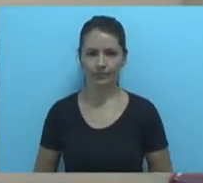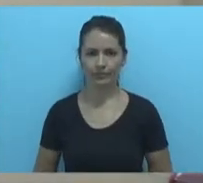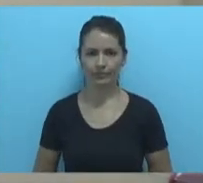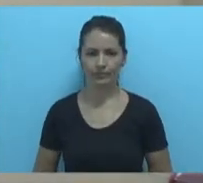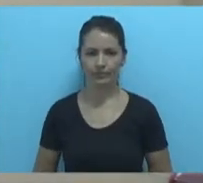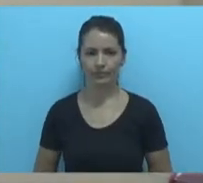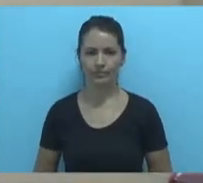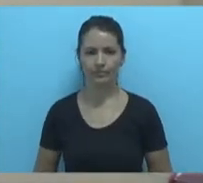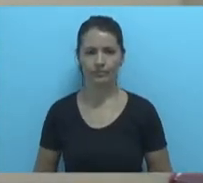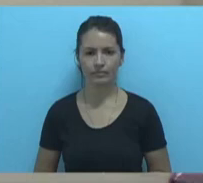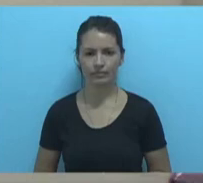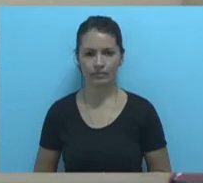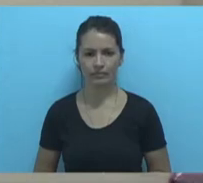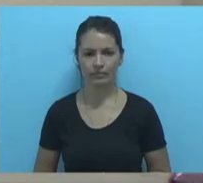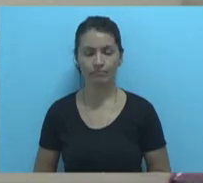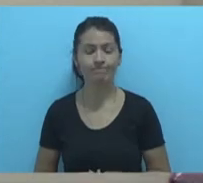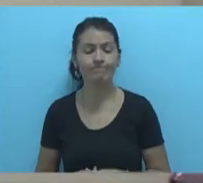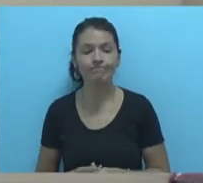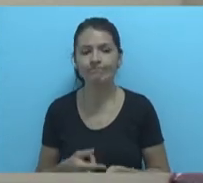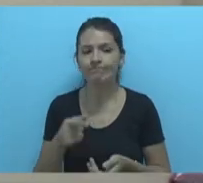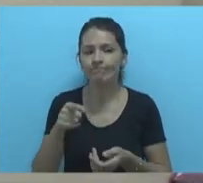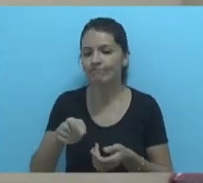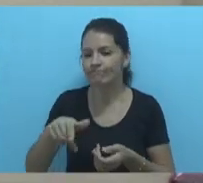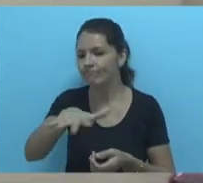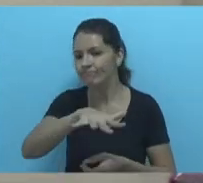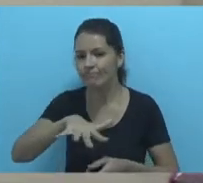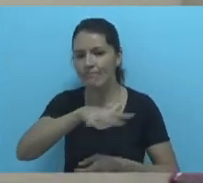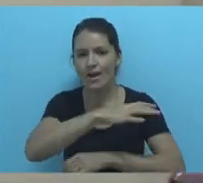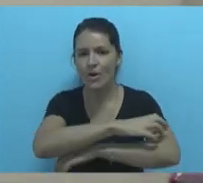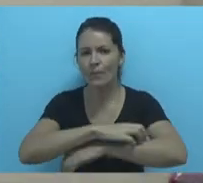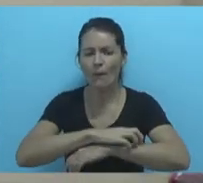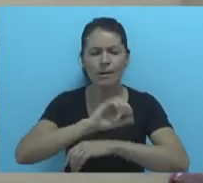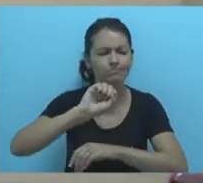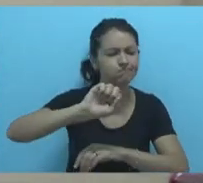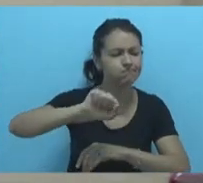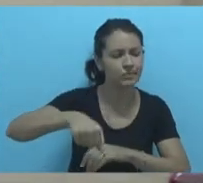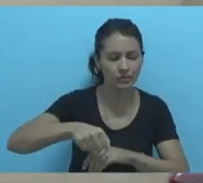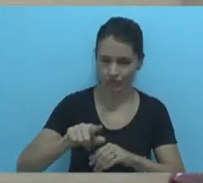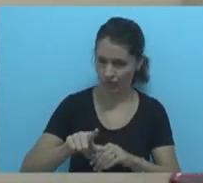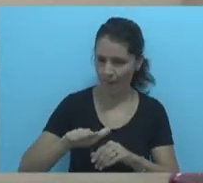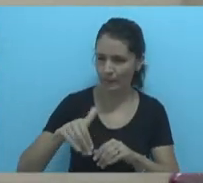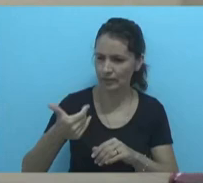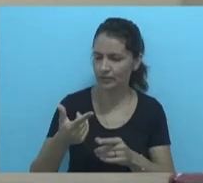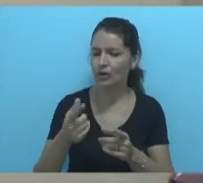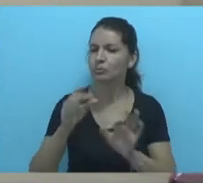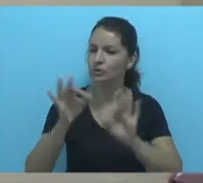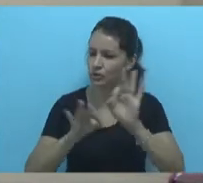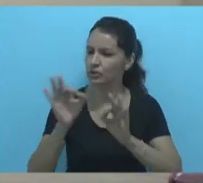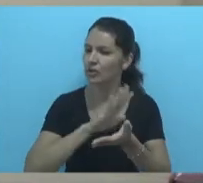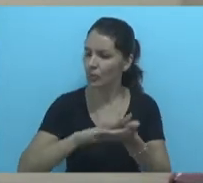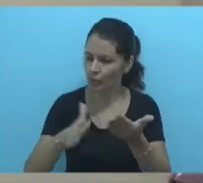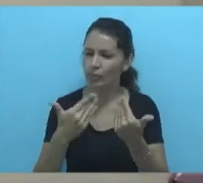Esta ley de RENAVAP no se tiene en cuenta o se deja de lado. Por eso es necesario, vamos a presentar un proyecto de ley, así